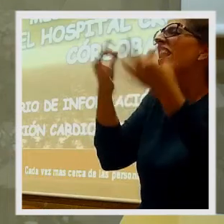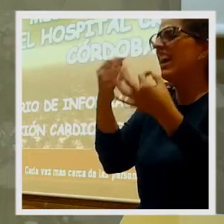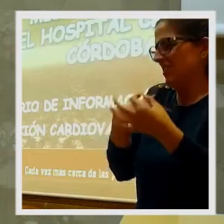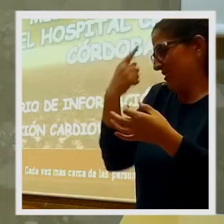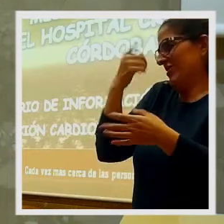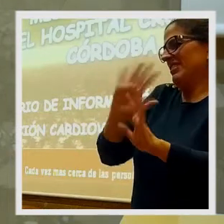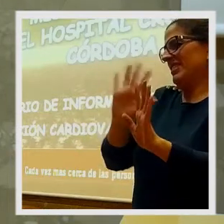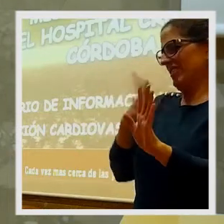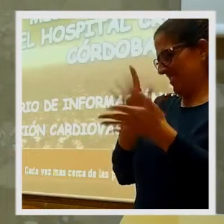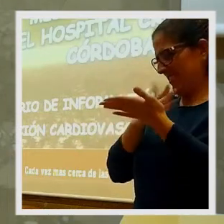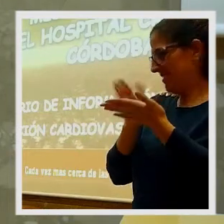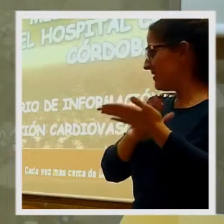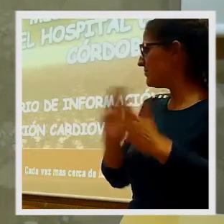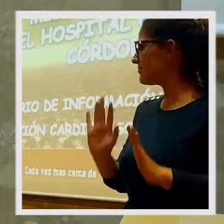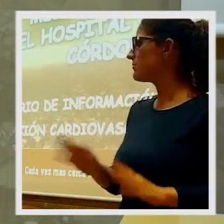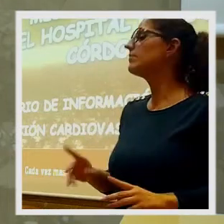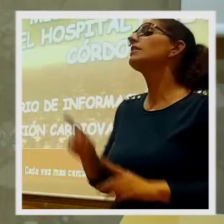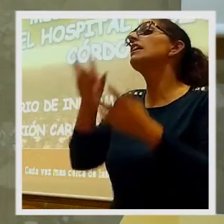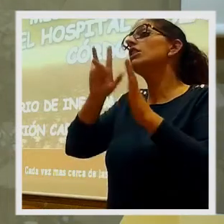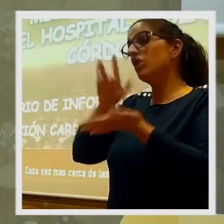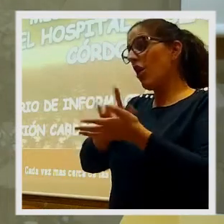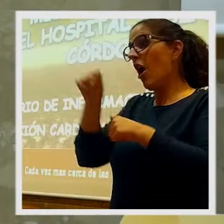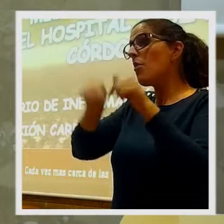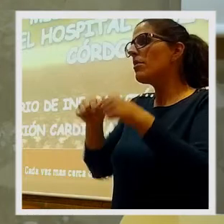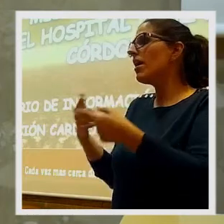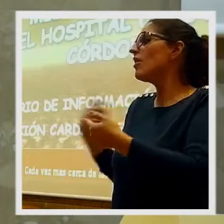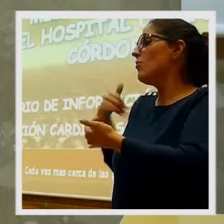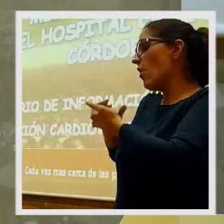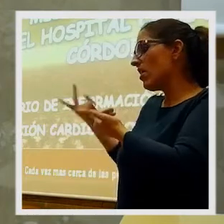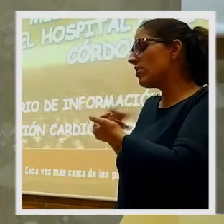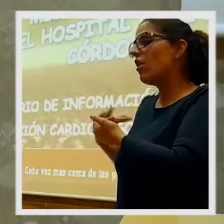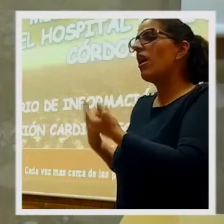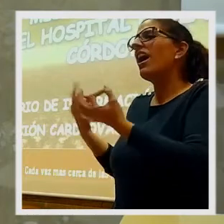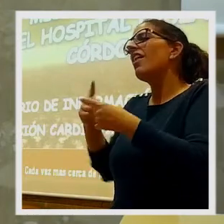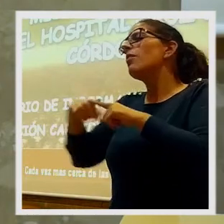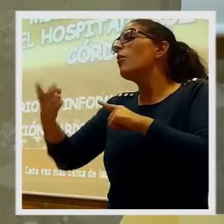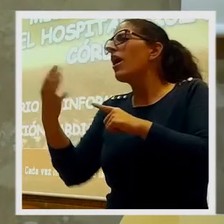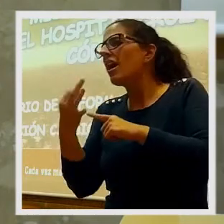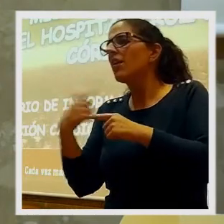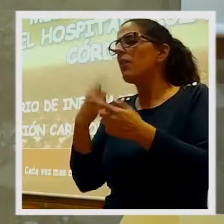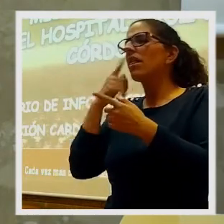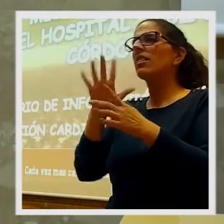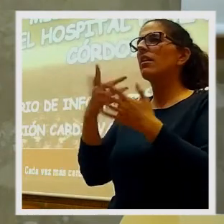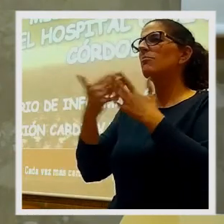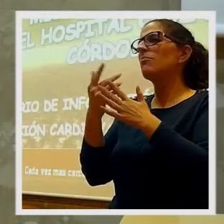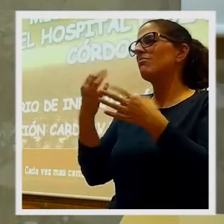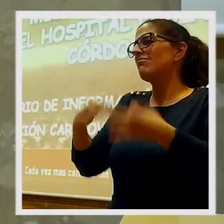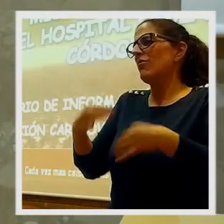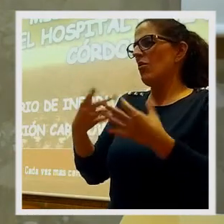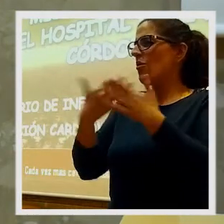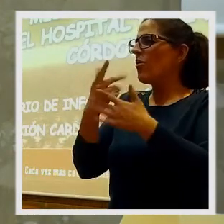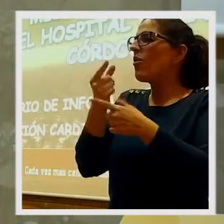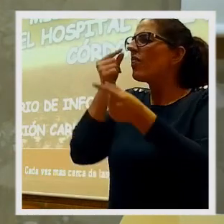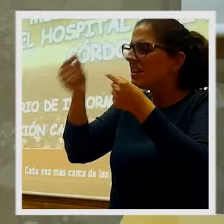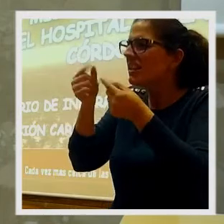Pero sí que me encontré, tanto yo como mi mujer, un poco huérfano de lo que nos esperaba después. Se nos cuentan cosas, se nos